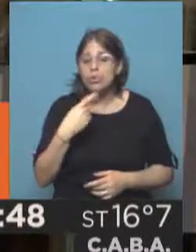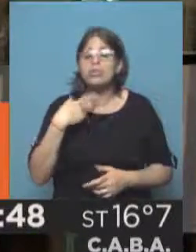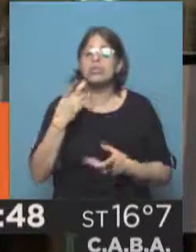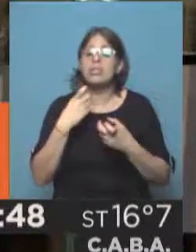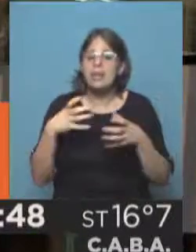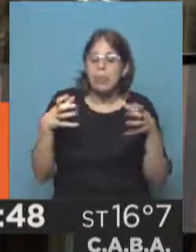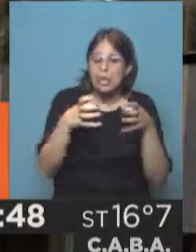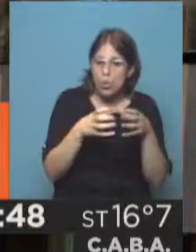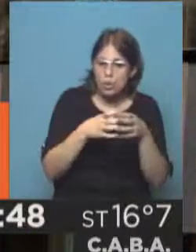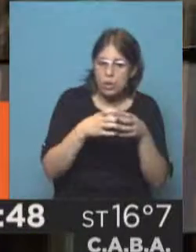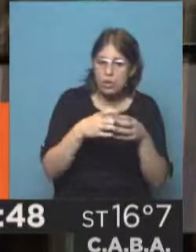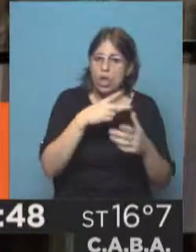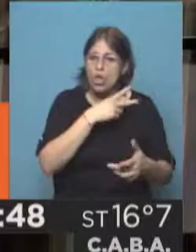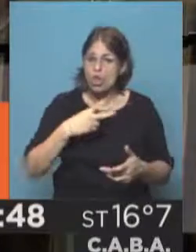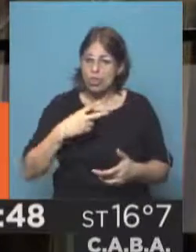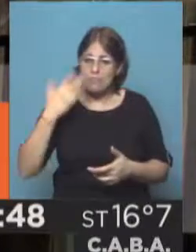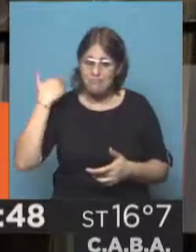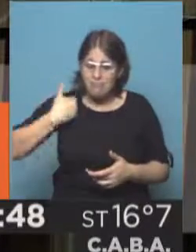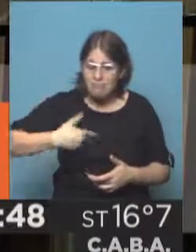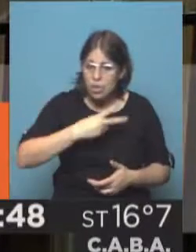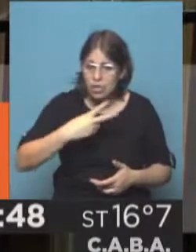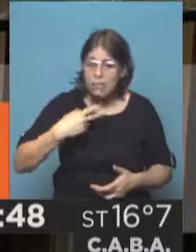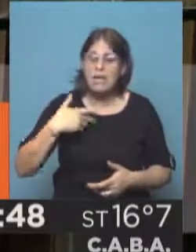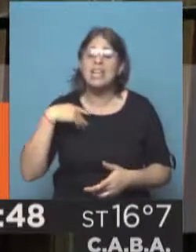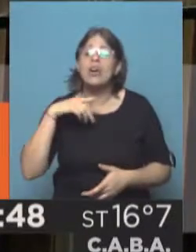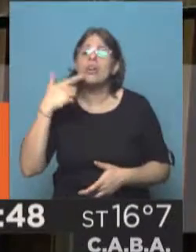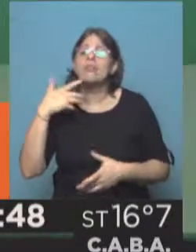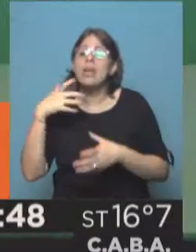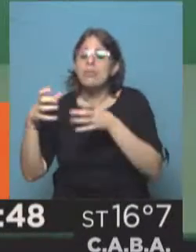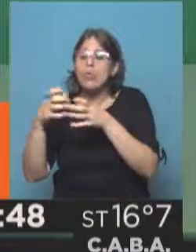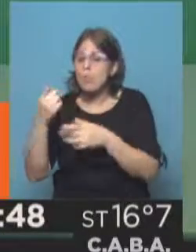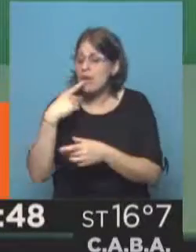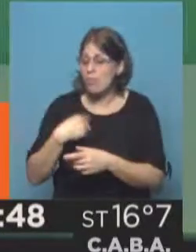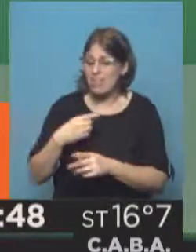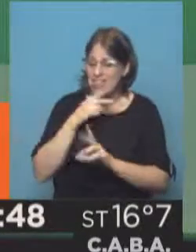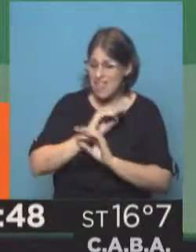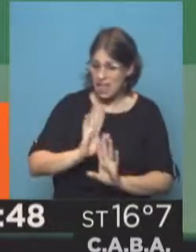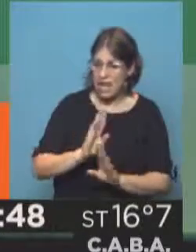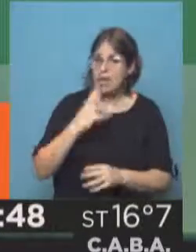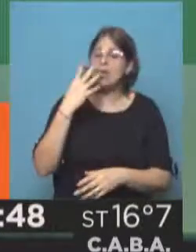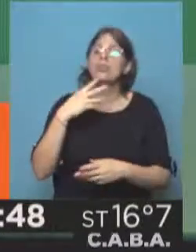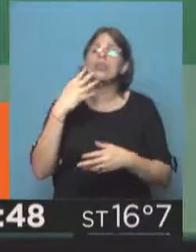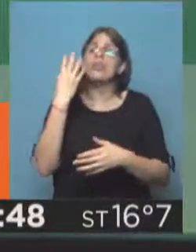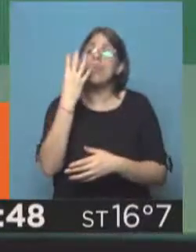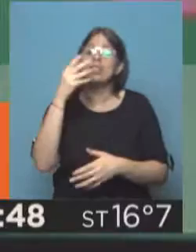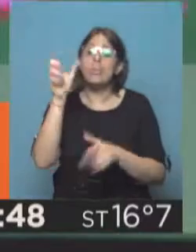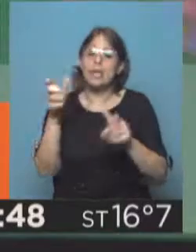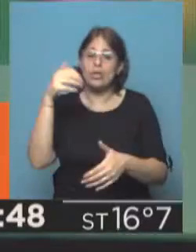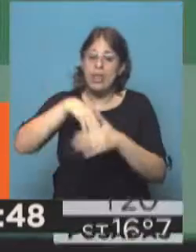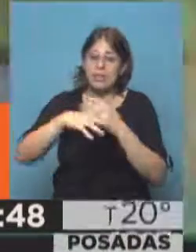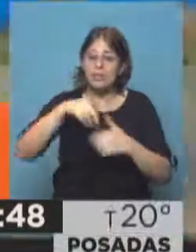juntarnos. En estas últimas dos semanas no tuvimos interlocutores. Las cuatro personas que componen el comité